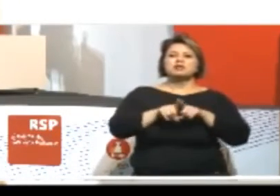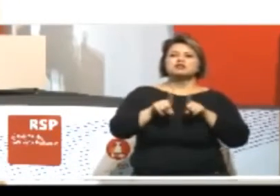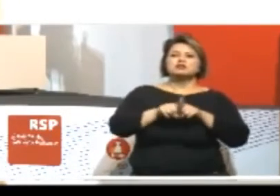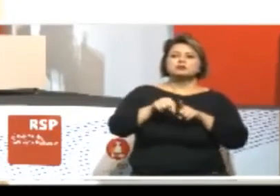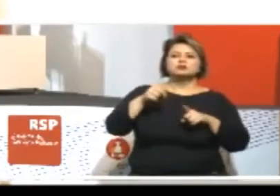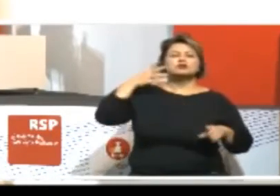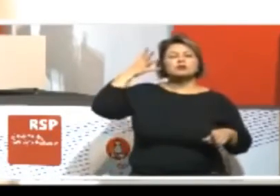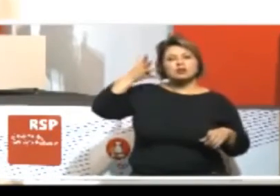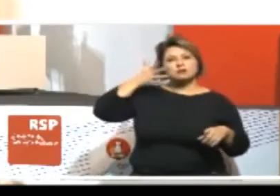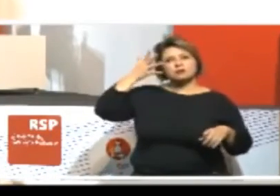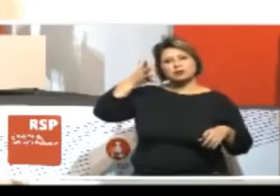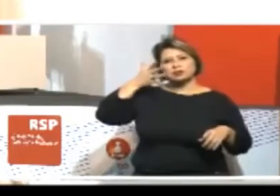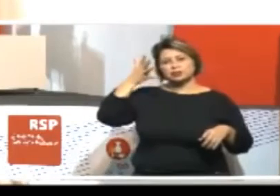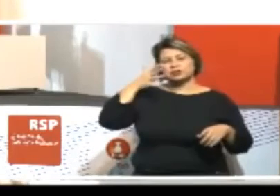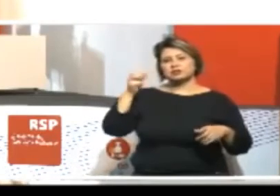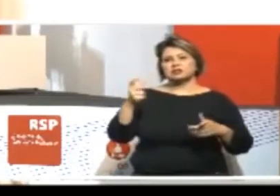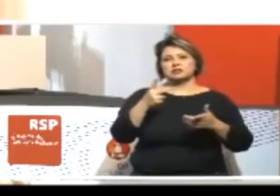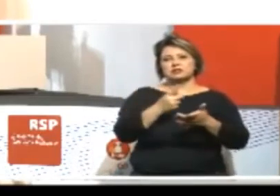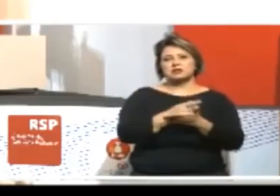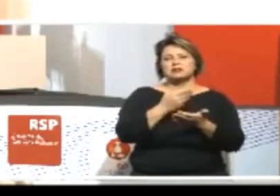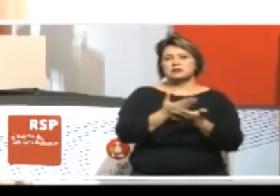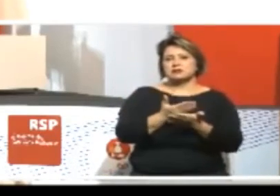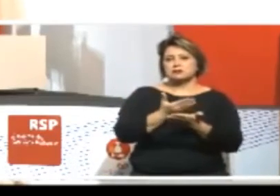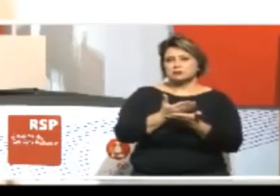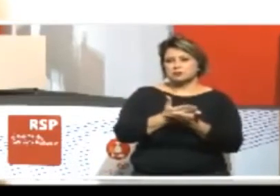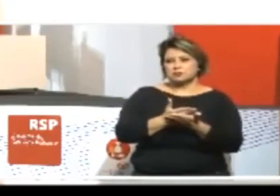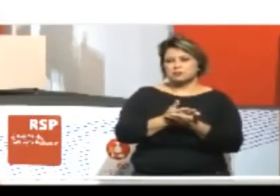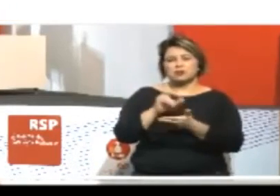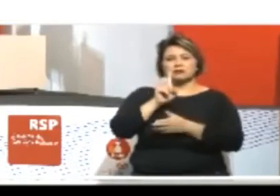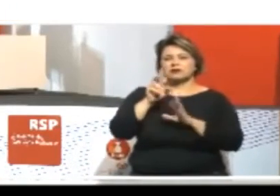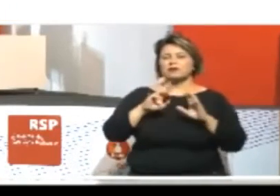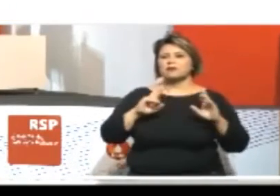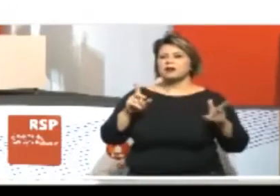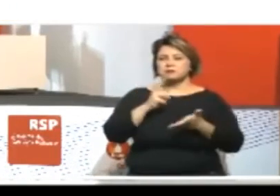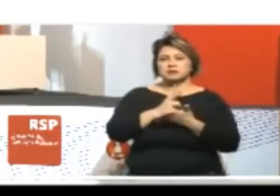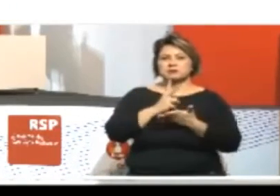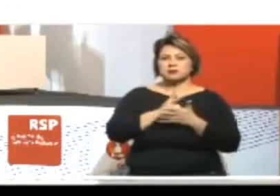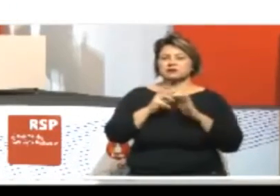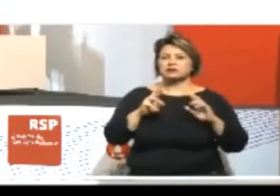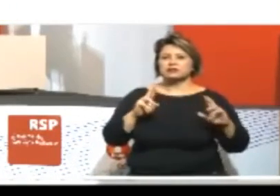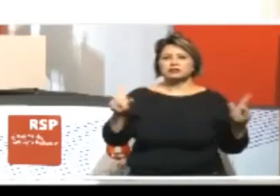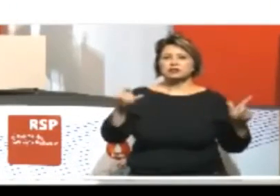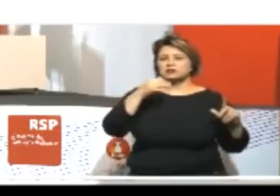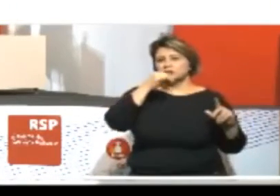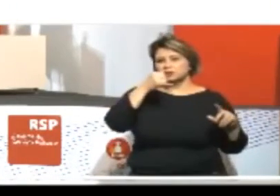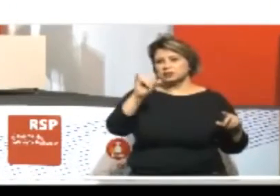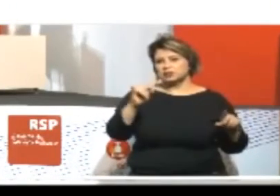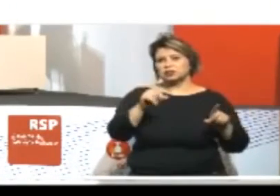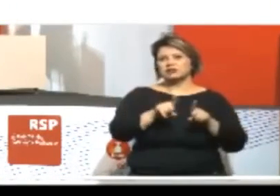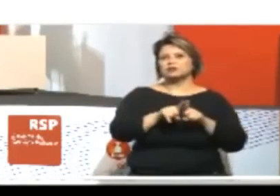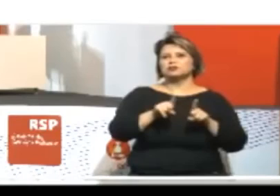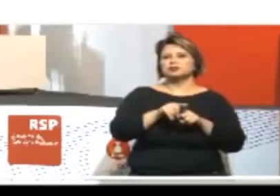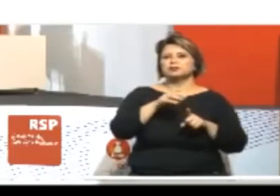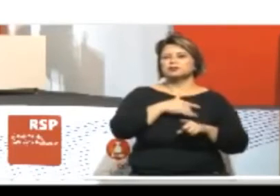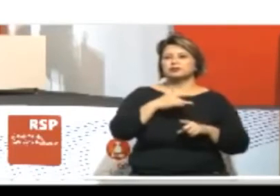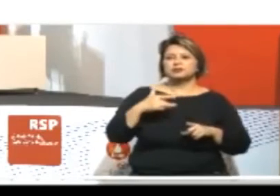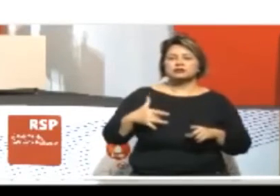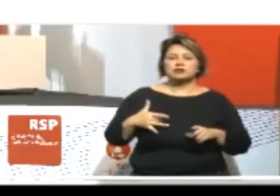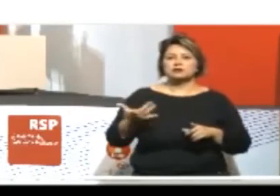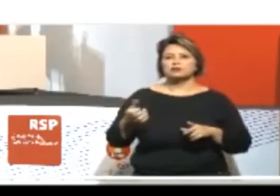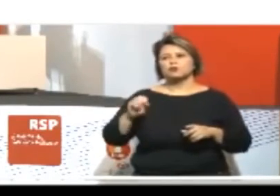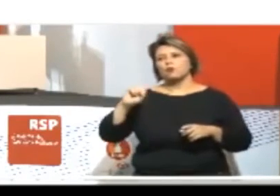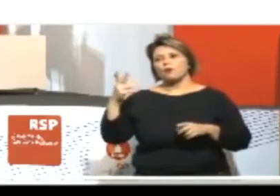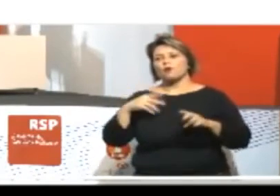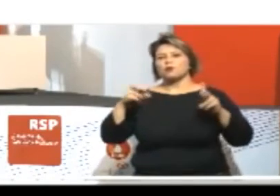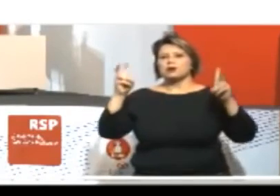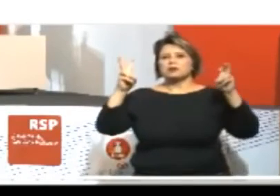está estudiando. No es lo mismo la relación en energía, no es lo mismo para la relación en salud o para la relación en asuntos de